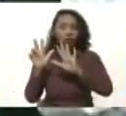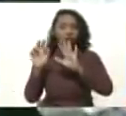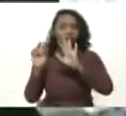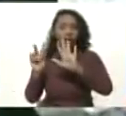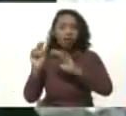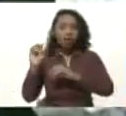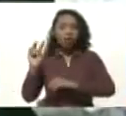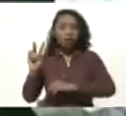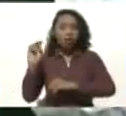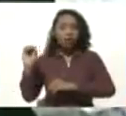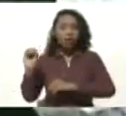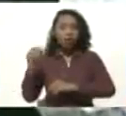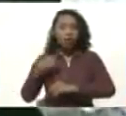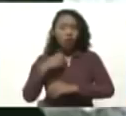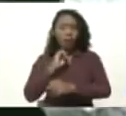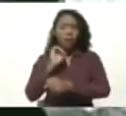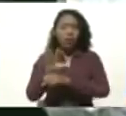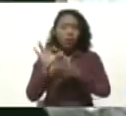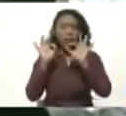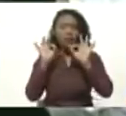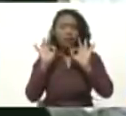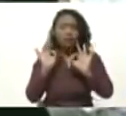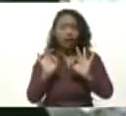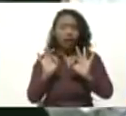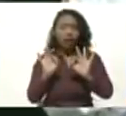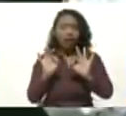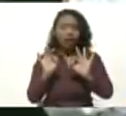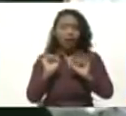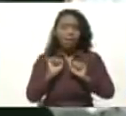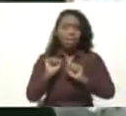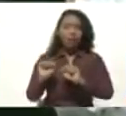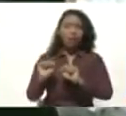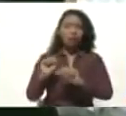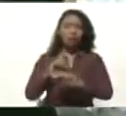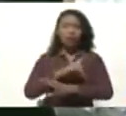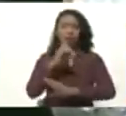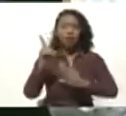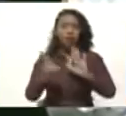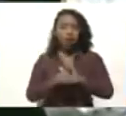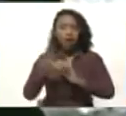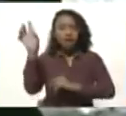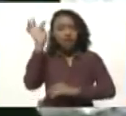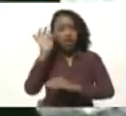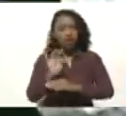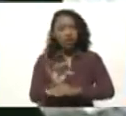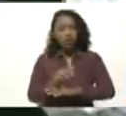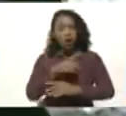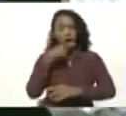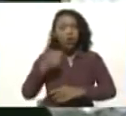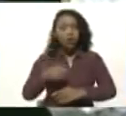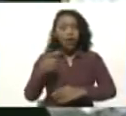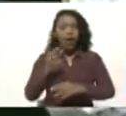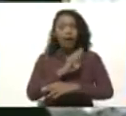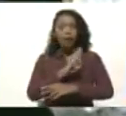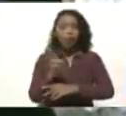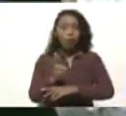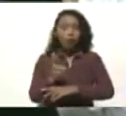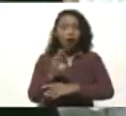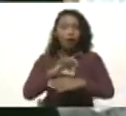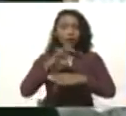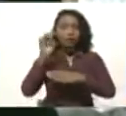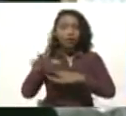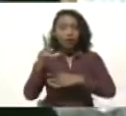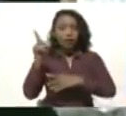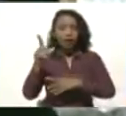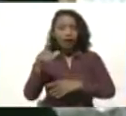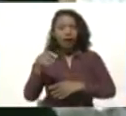045778720. Soy enviado especial con inmunidad diplomática para la Federación Rusa y la República Islámica de Irán